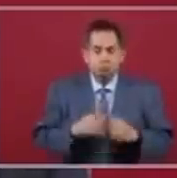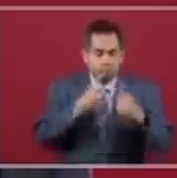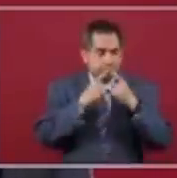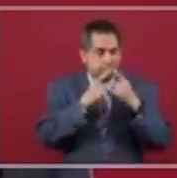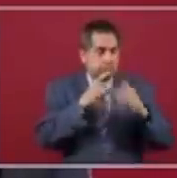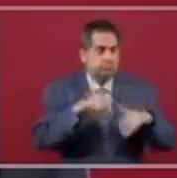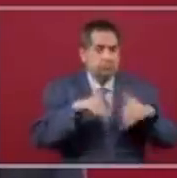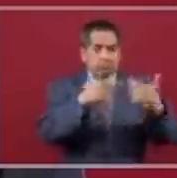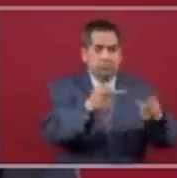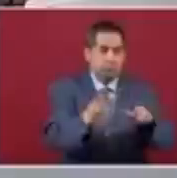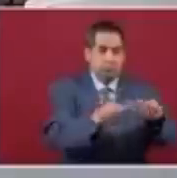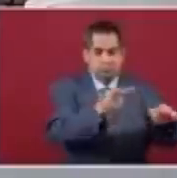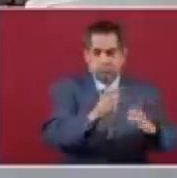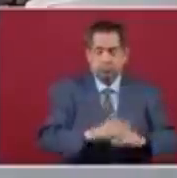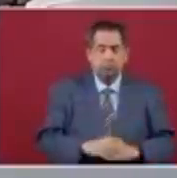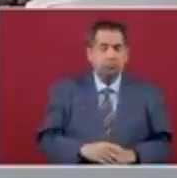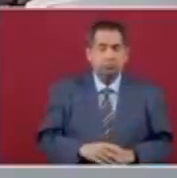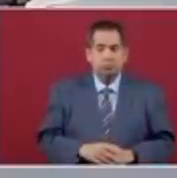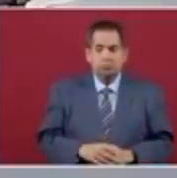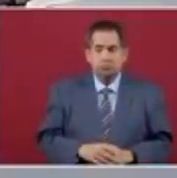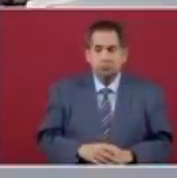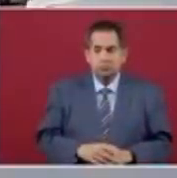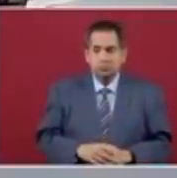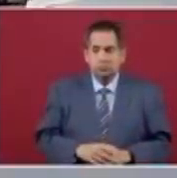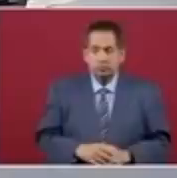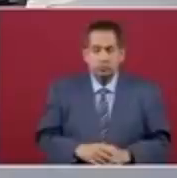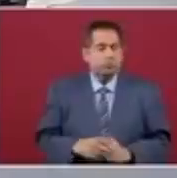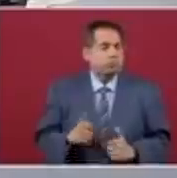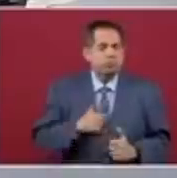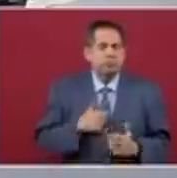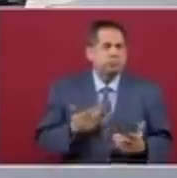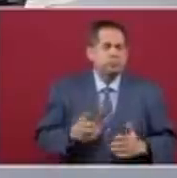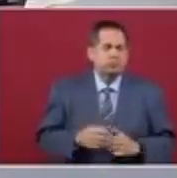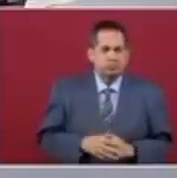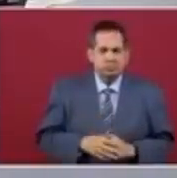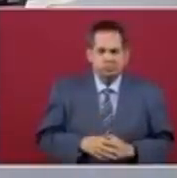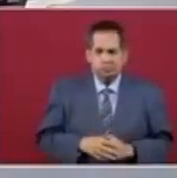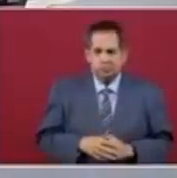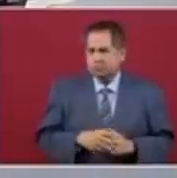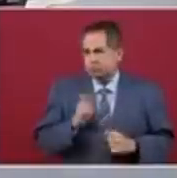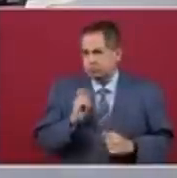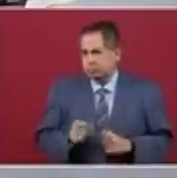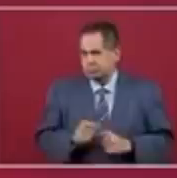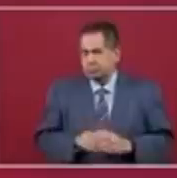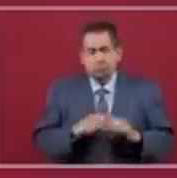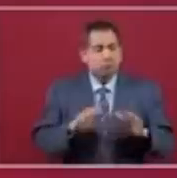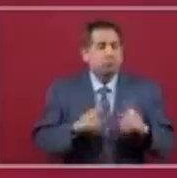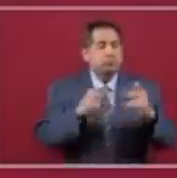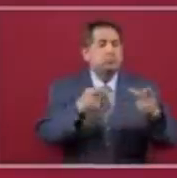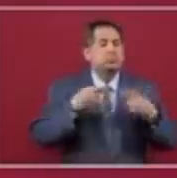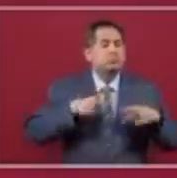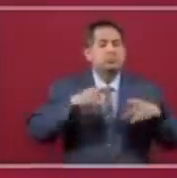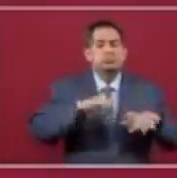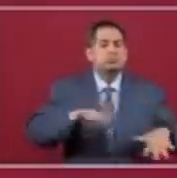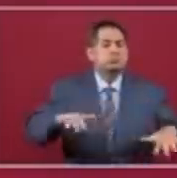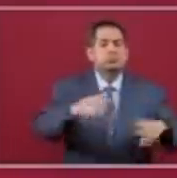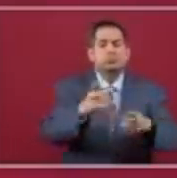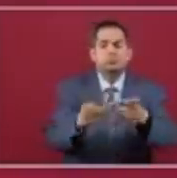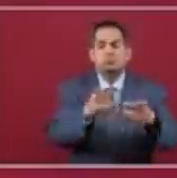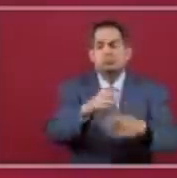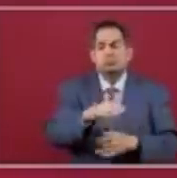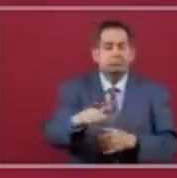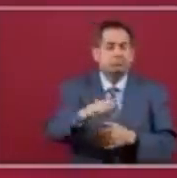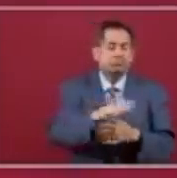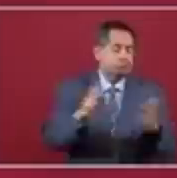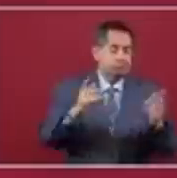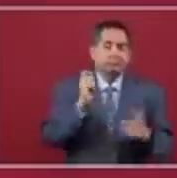consulta, pues lo que se hace es preguntarle a la gente. Eso